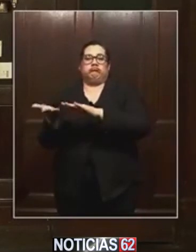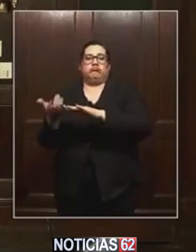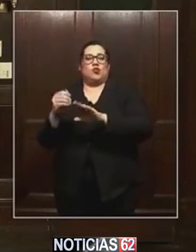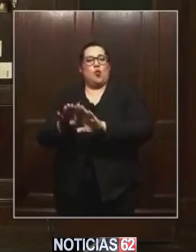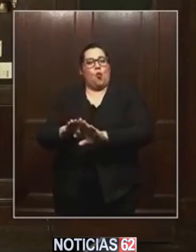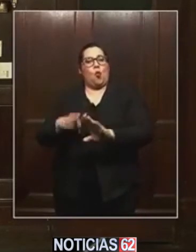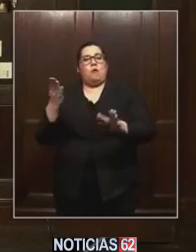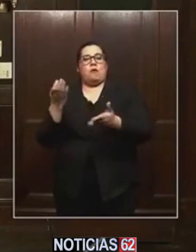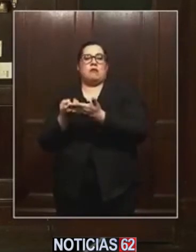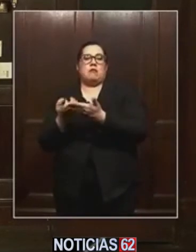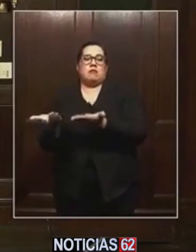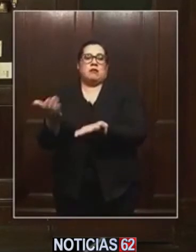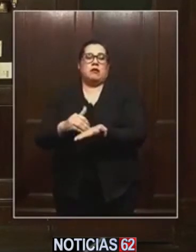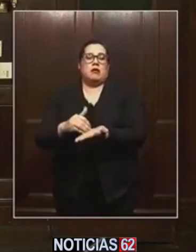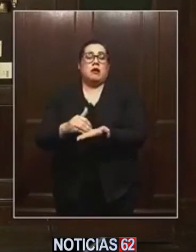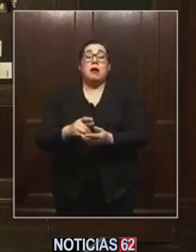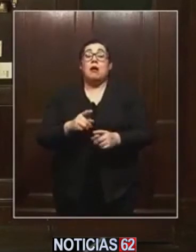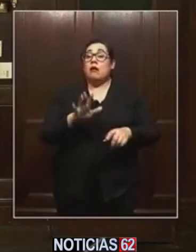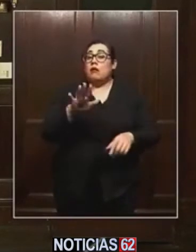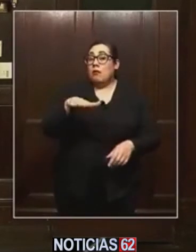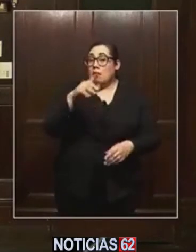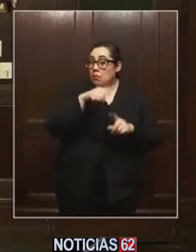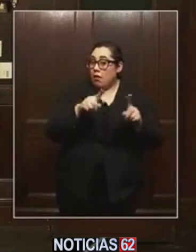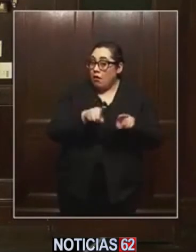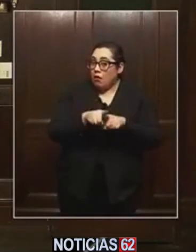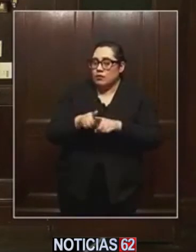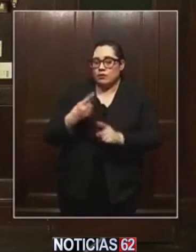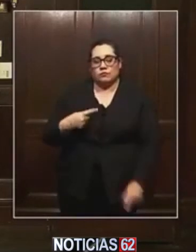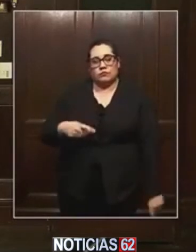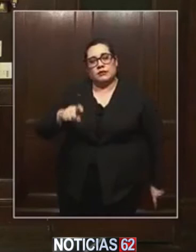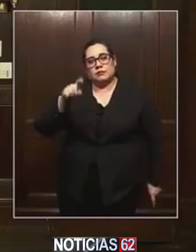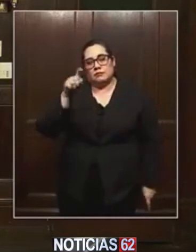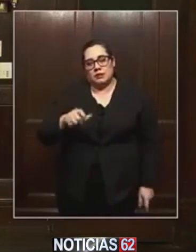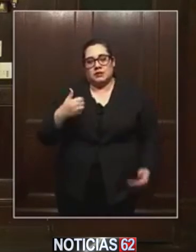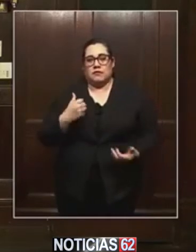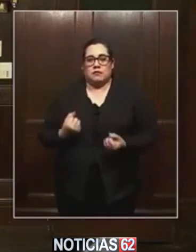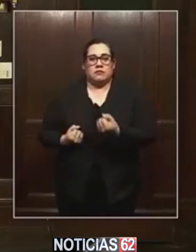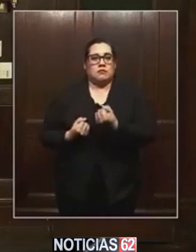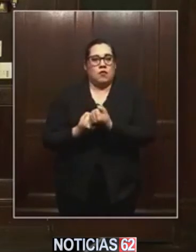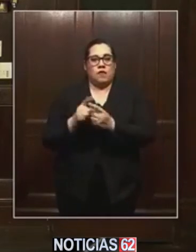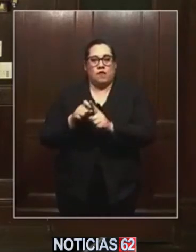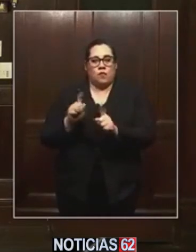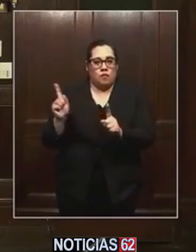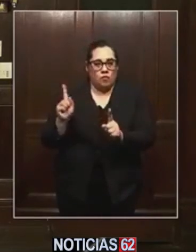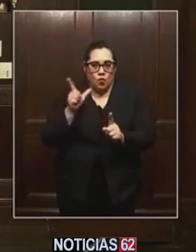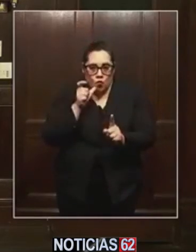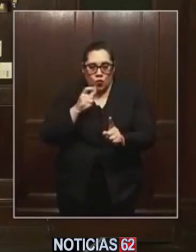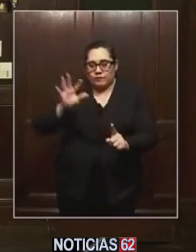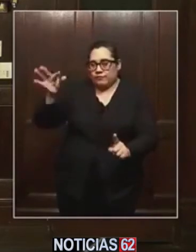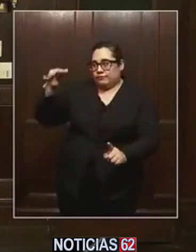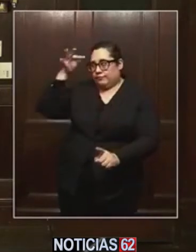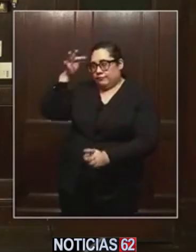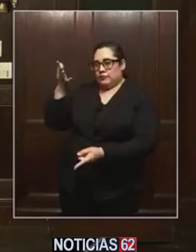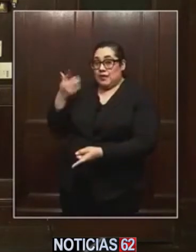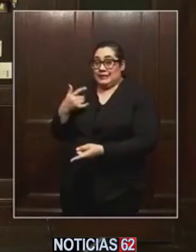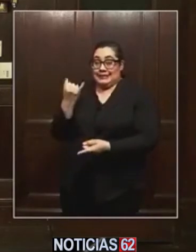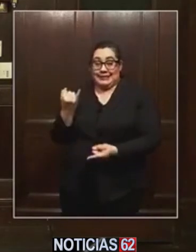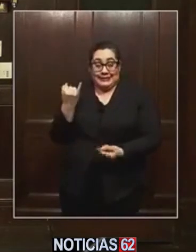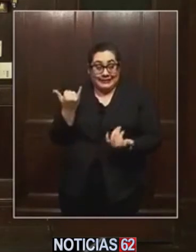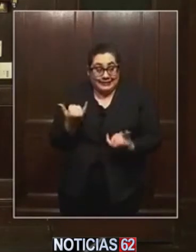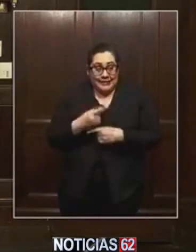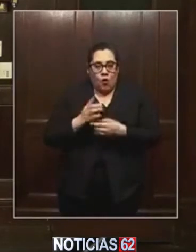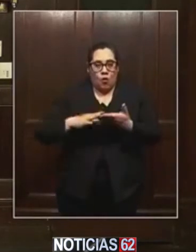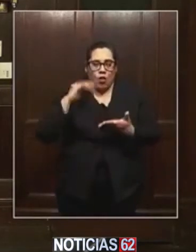que California recibió el menor número de préstamos para que las pequeñas empresas se levanten de esta crisis del COVID-19. Supimos que California, el estado